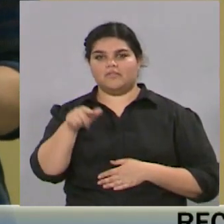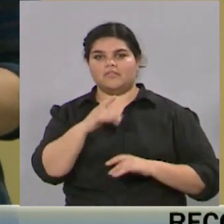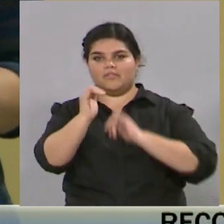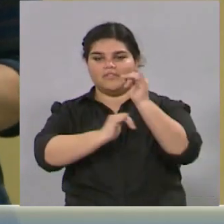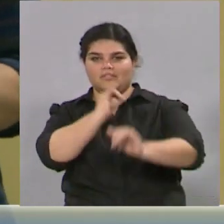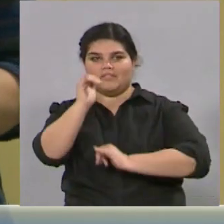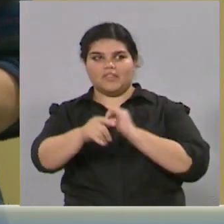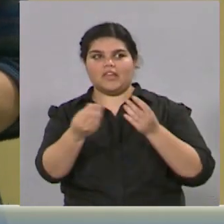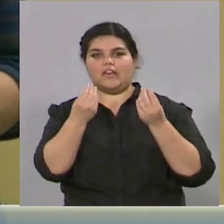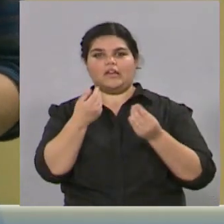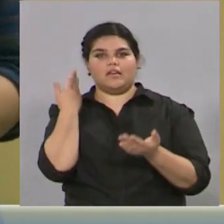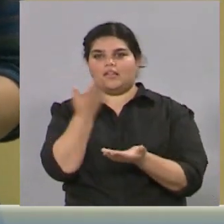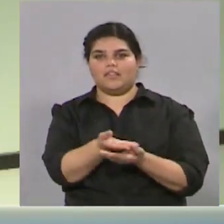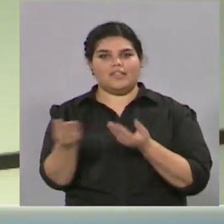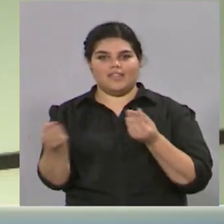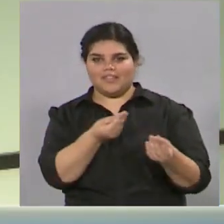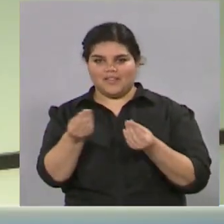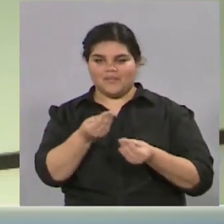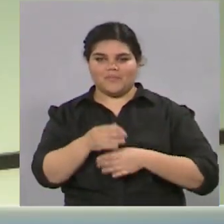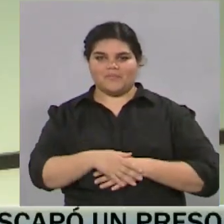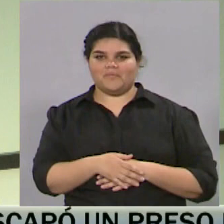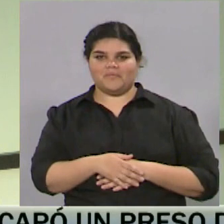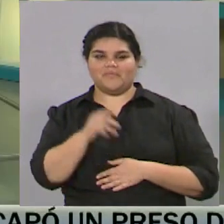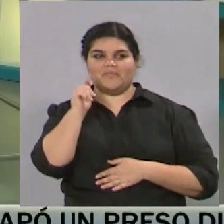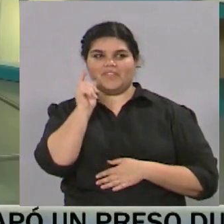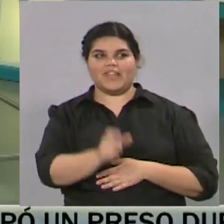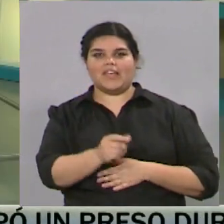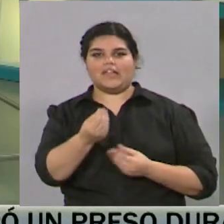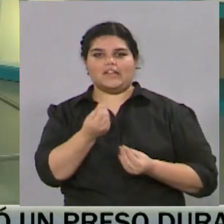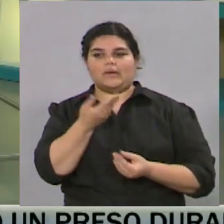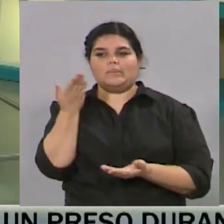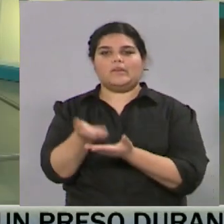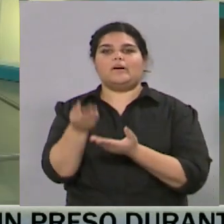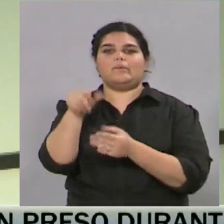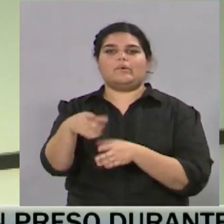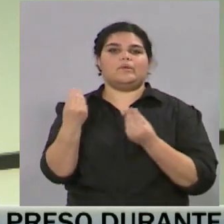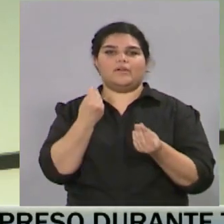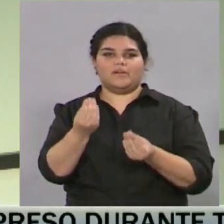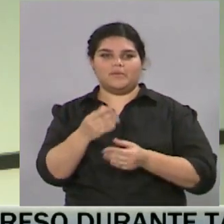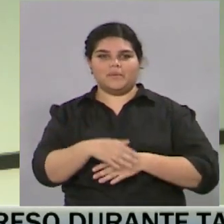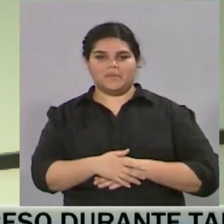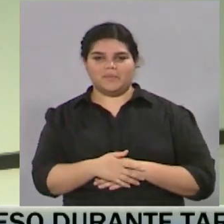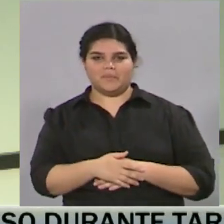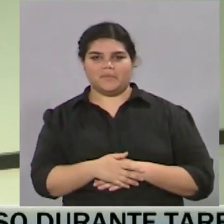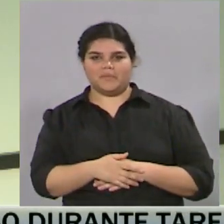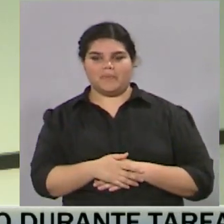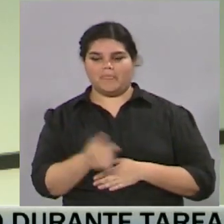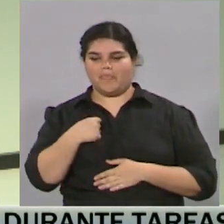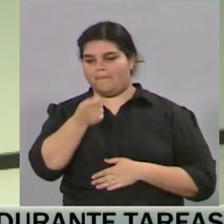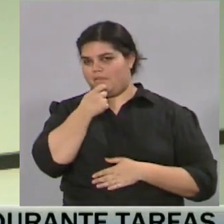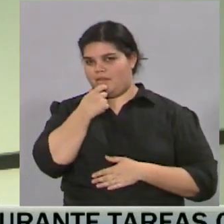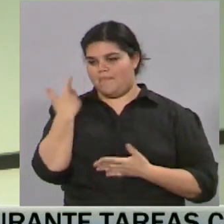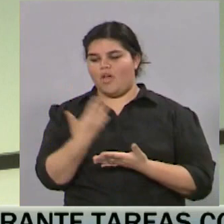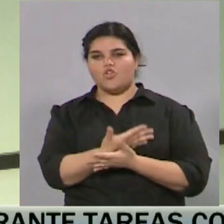hacer, a dónde tiene que acudir si está sufriendo algún tipo de acoso, algún tipo de discriminación? Bien, lo principal es, si yo estoy sufriendo